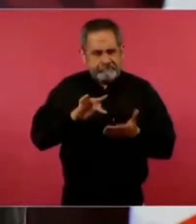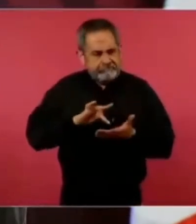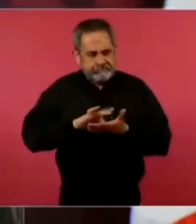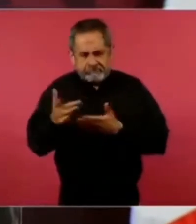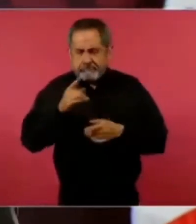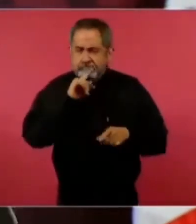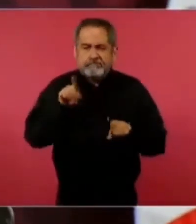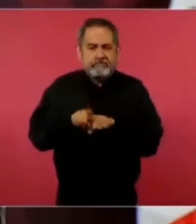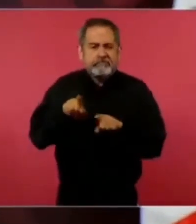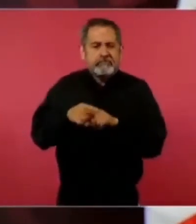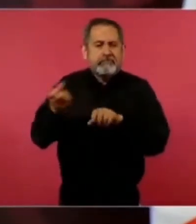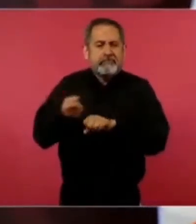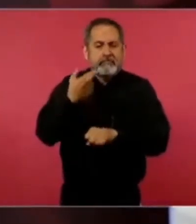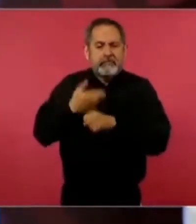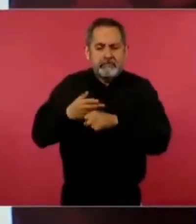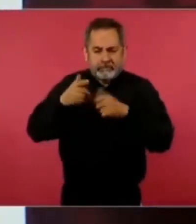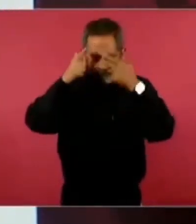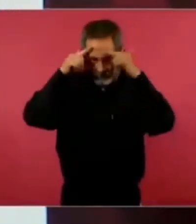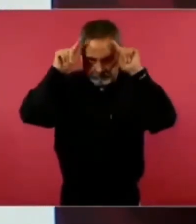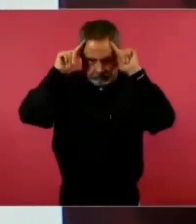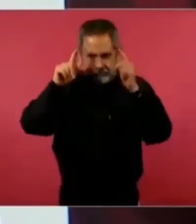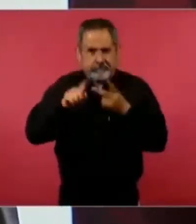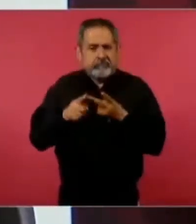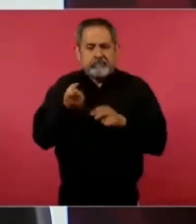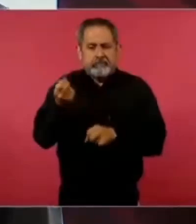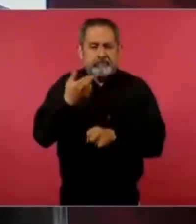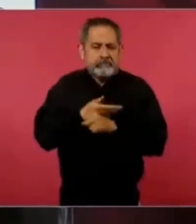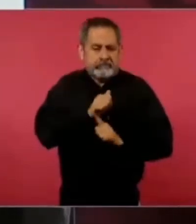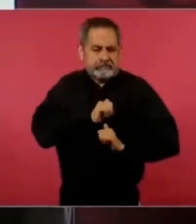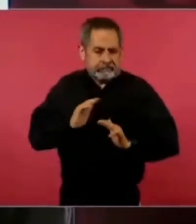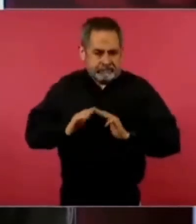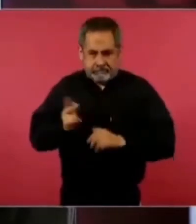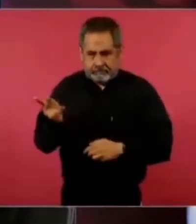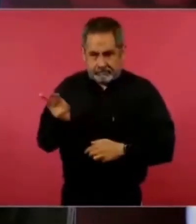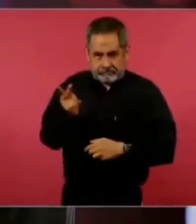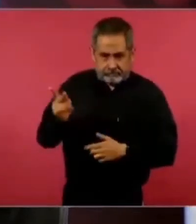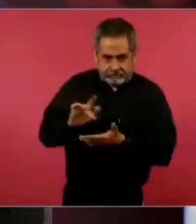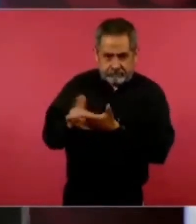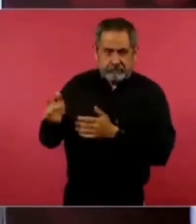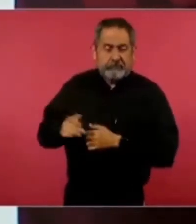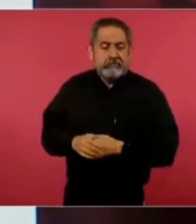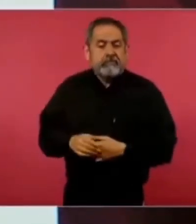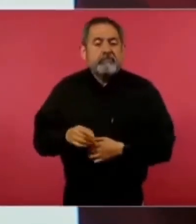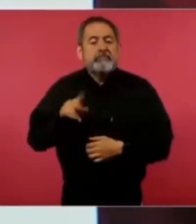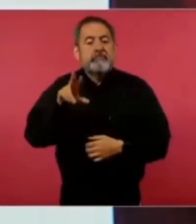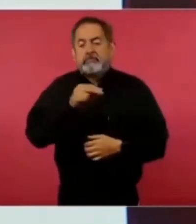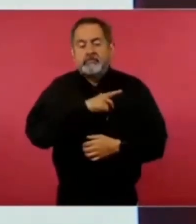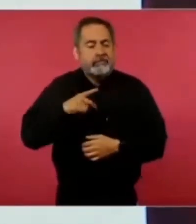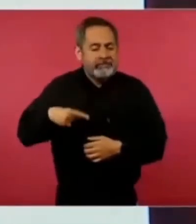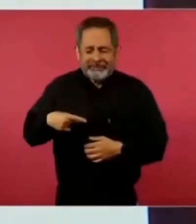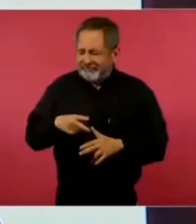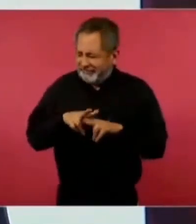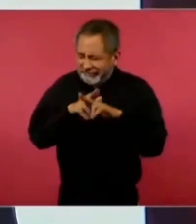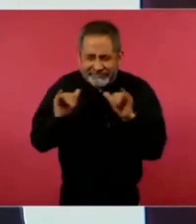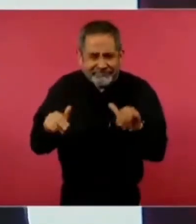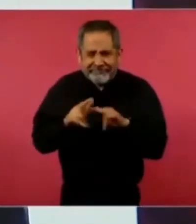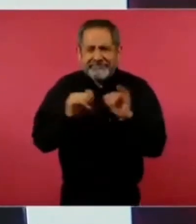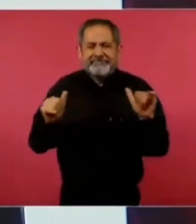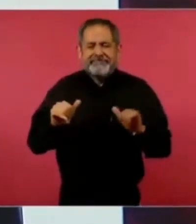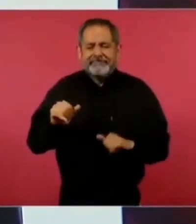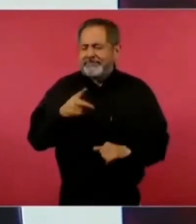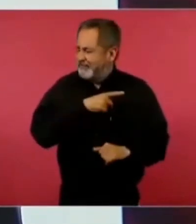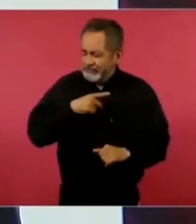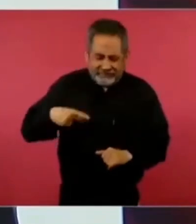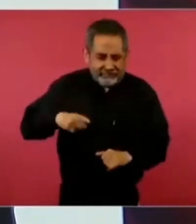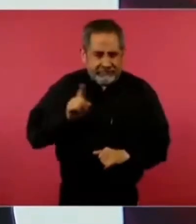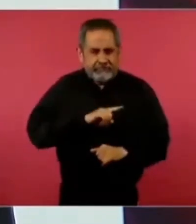al secretario de Marina como al secretario de Defensa, de que no se permita a nadie